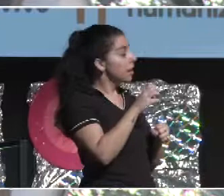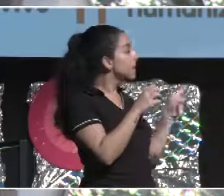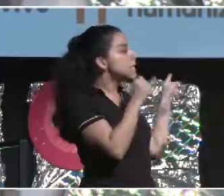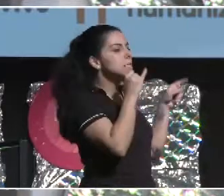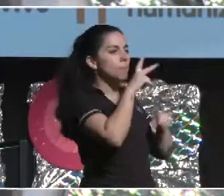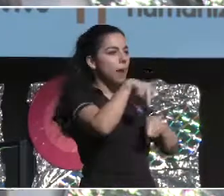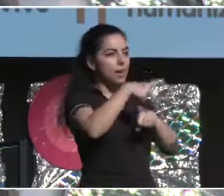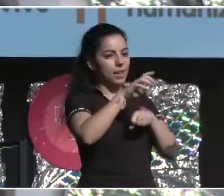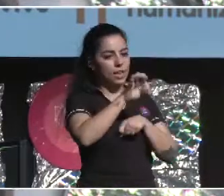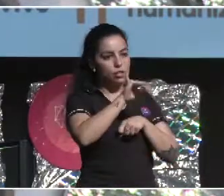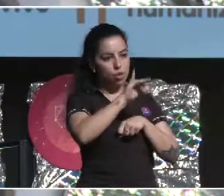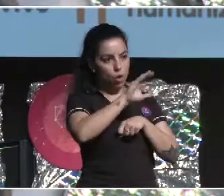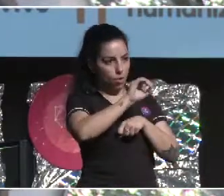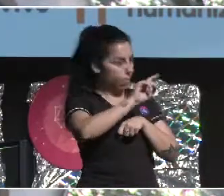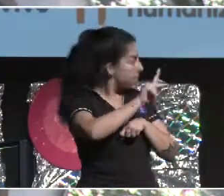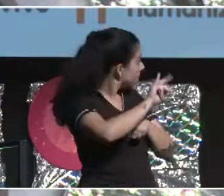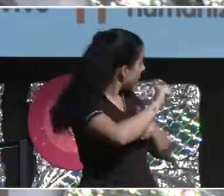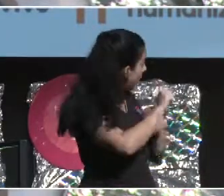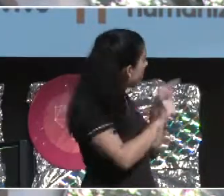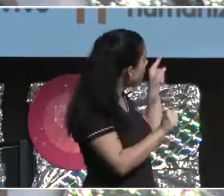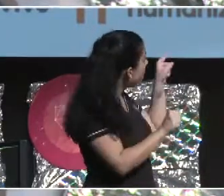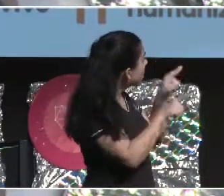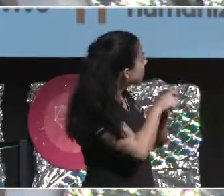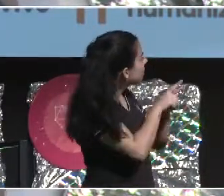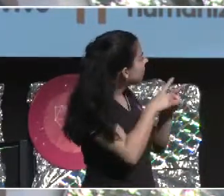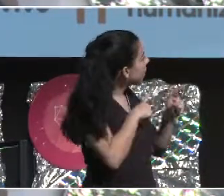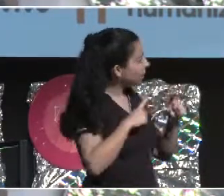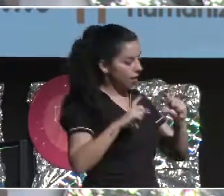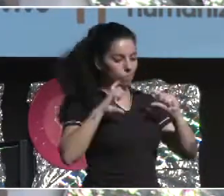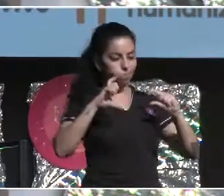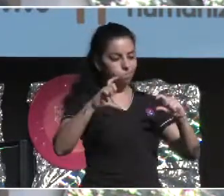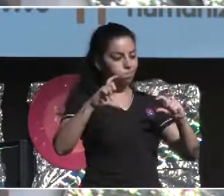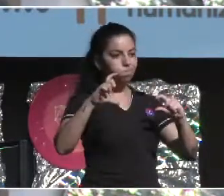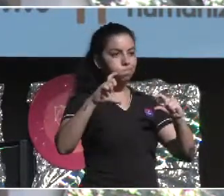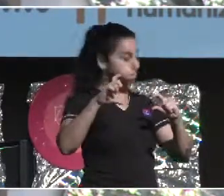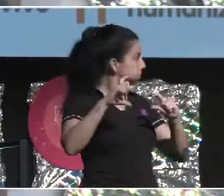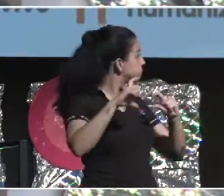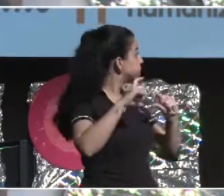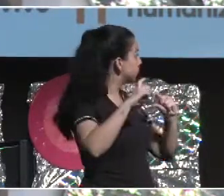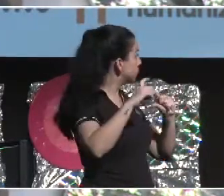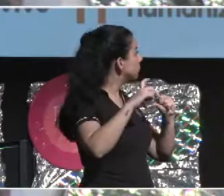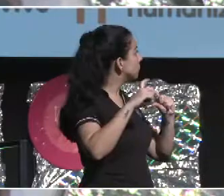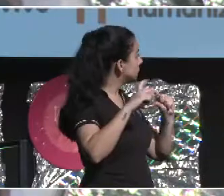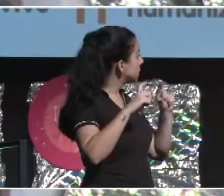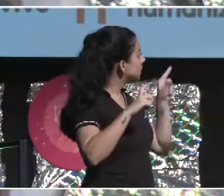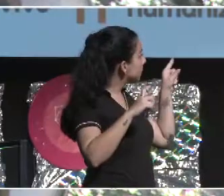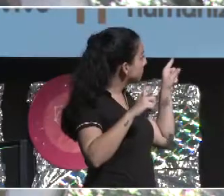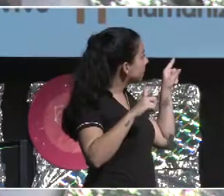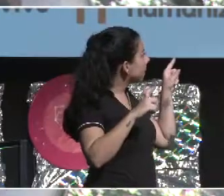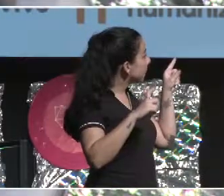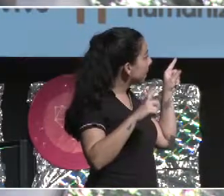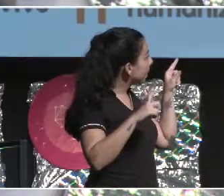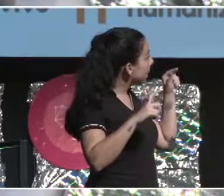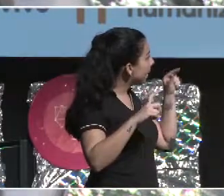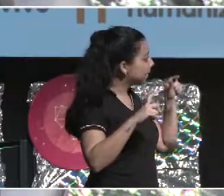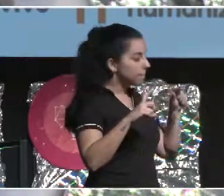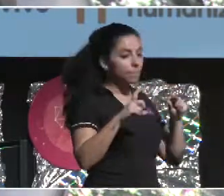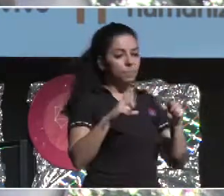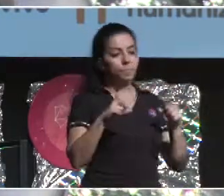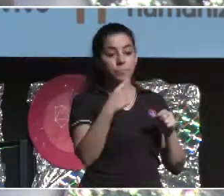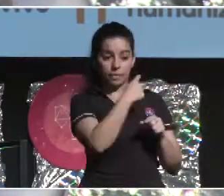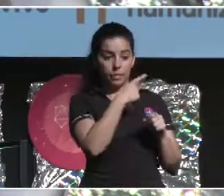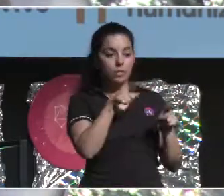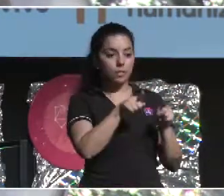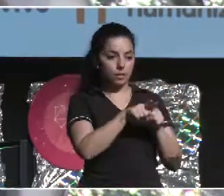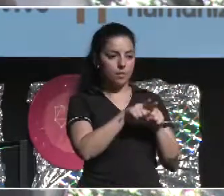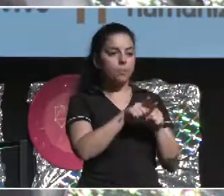ven que ya el color baja, y la razón por la que baja es porque las inversiones son menores. Después de este panel voy